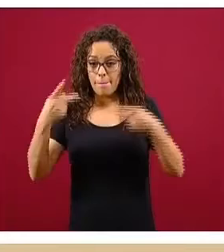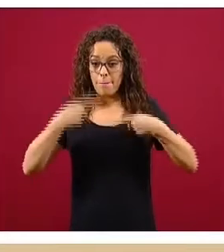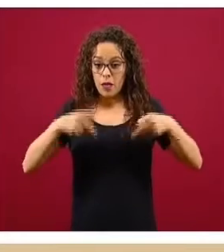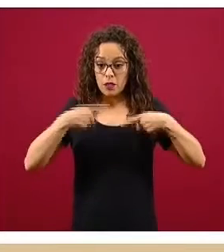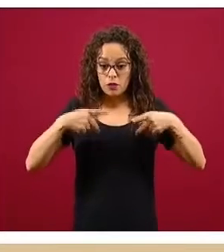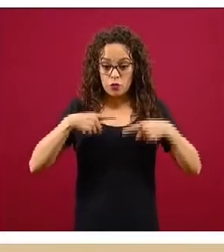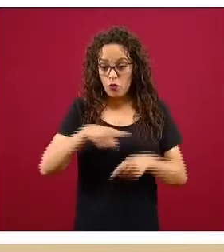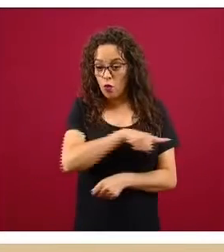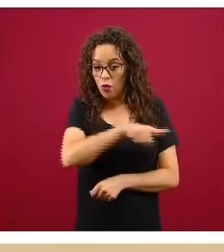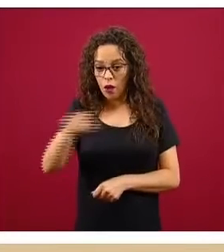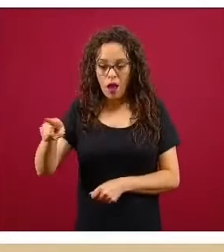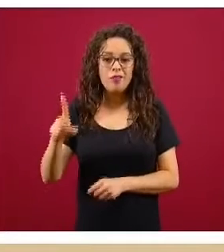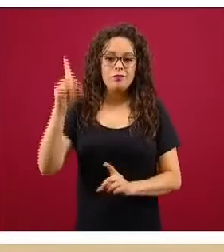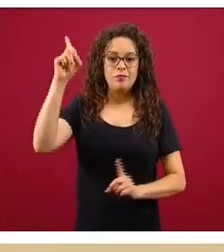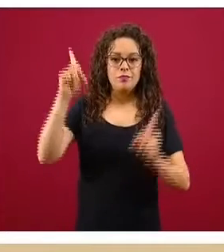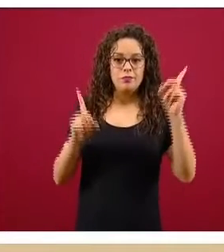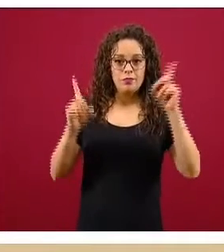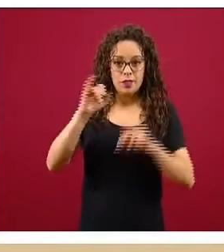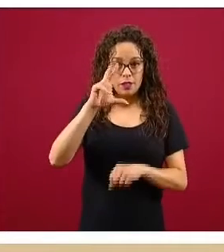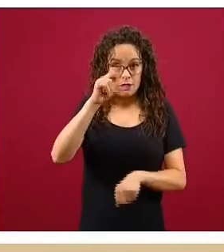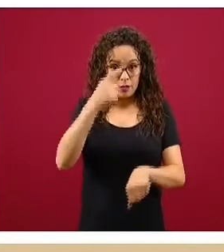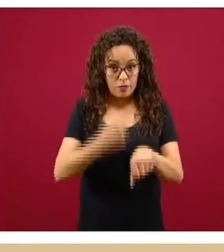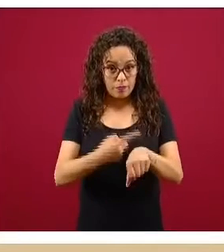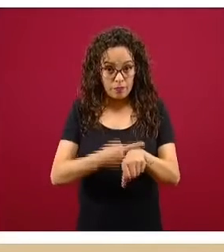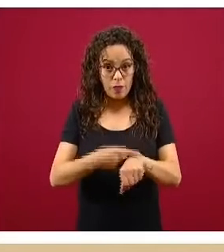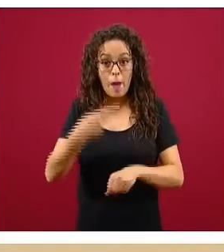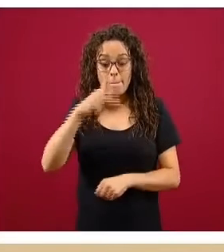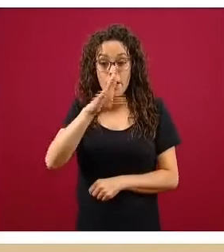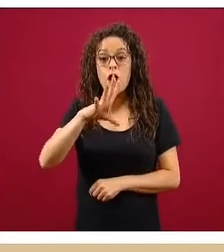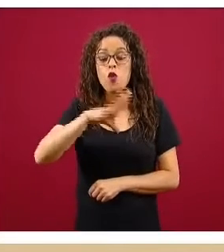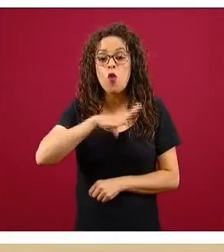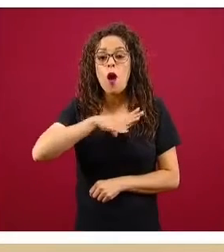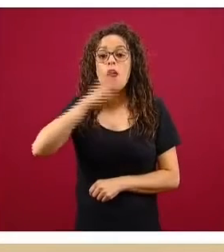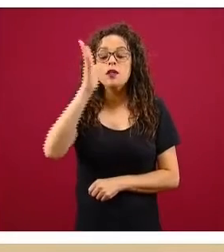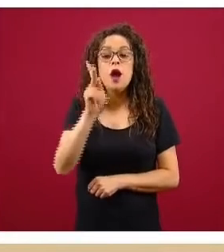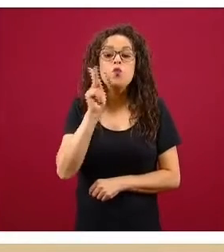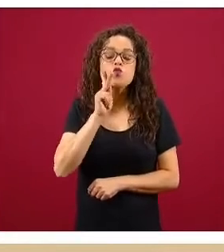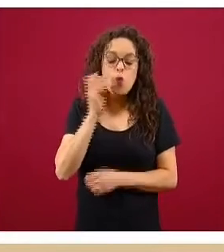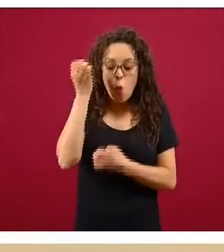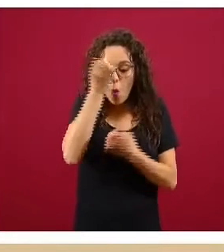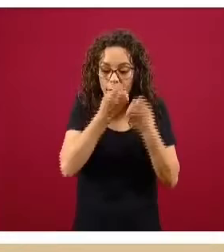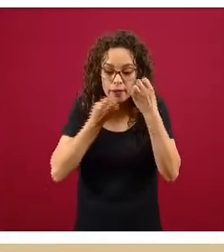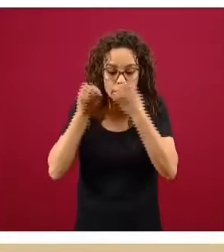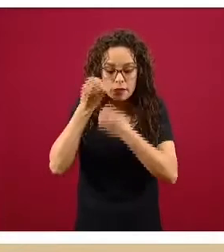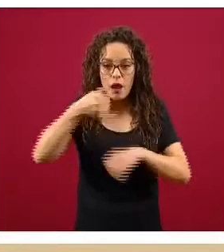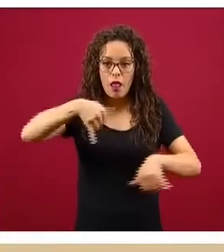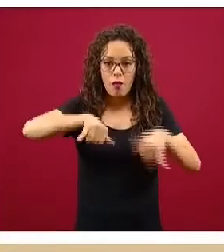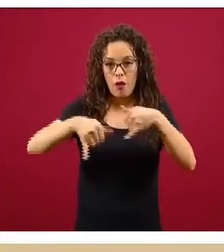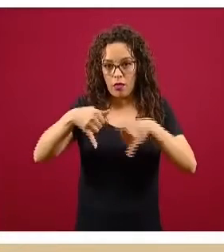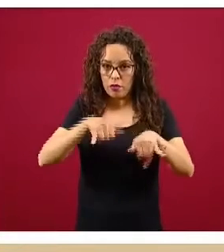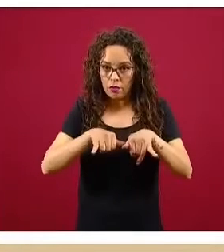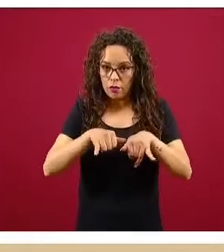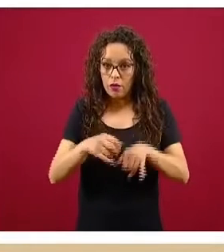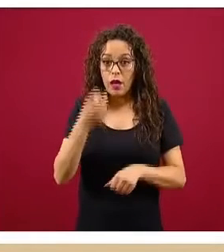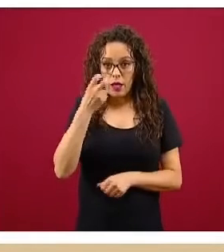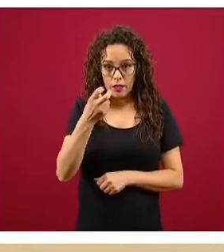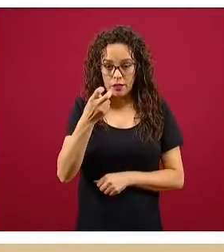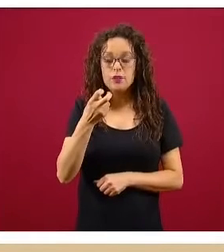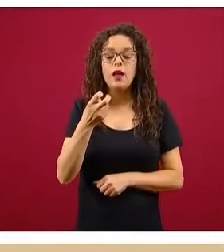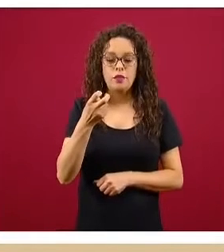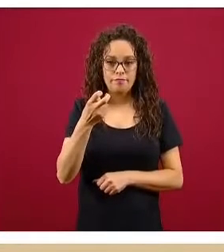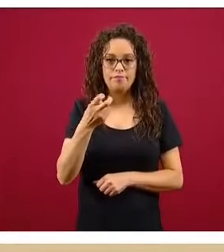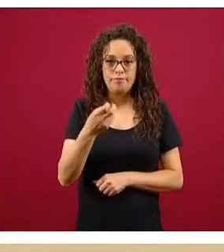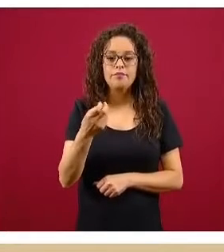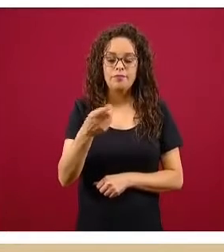casos sospechosos y que tienen una muestra de laboratorio, a las que se pudo tomar una muestra de laboratorio y por lo tanto ingresarlas a